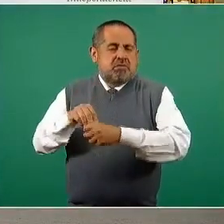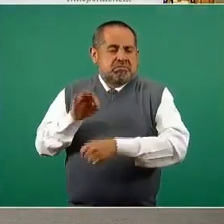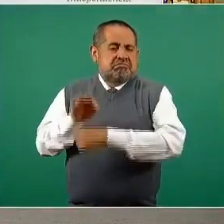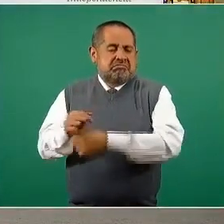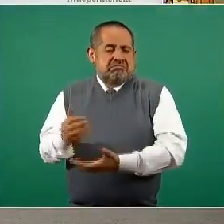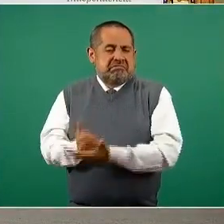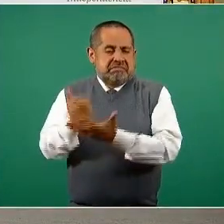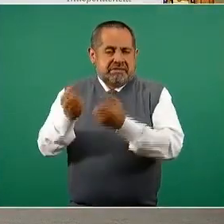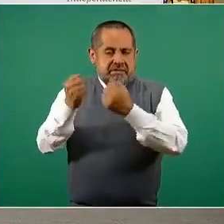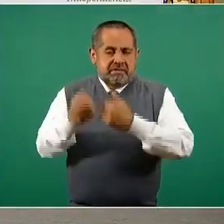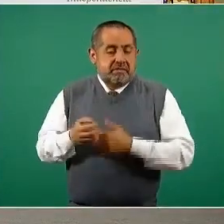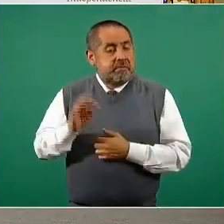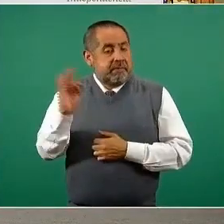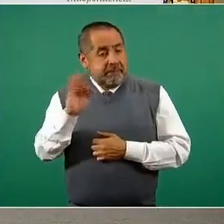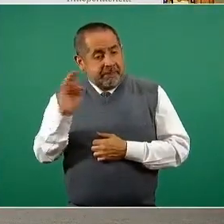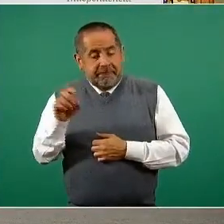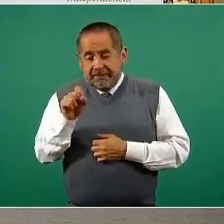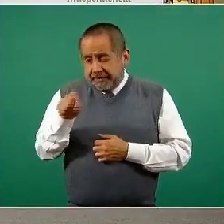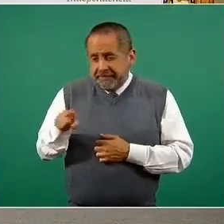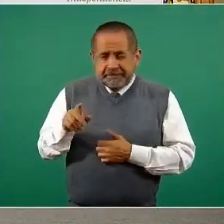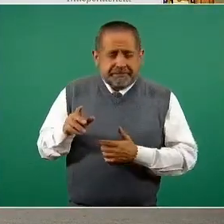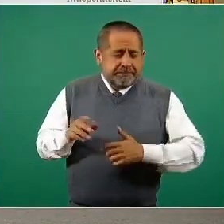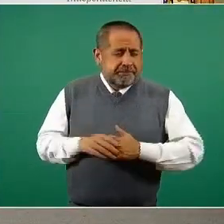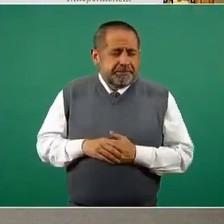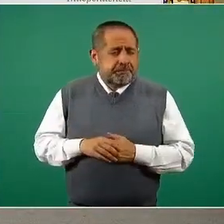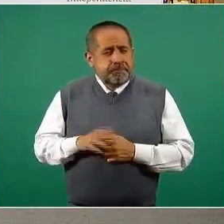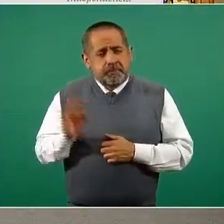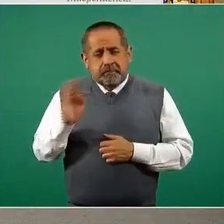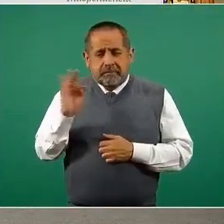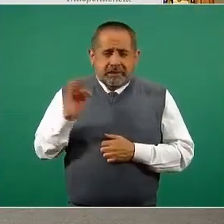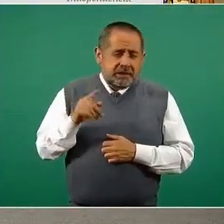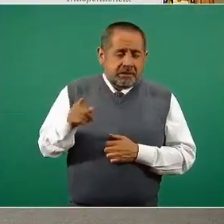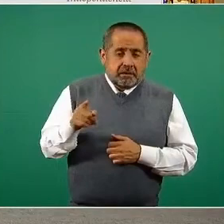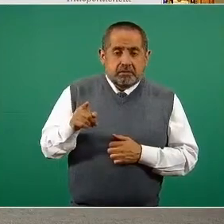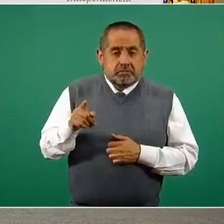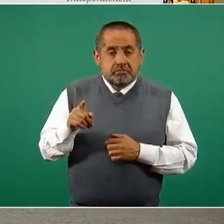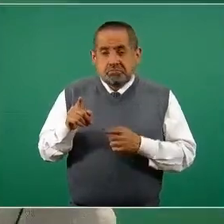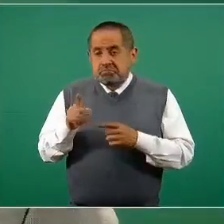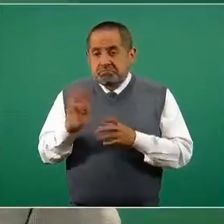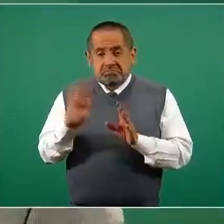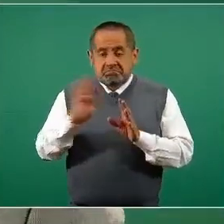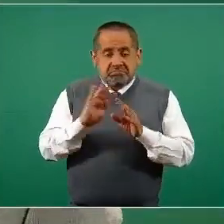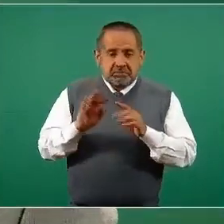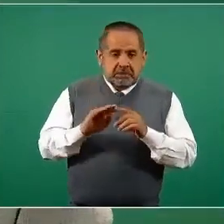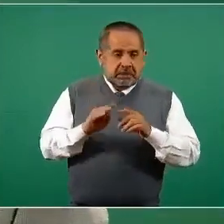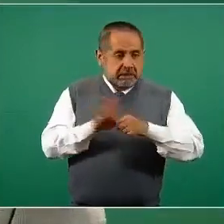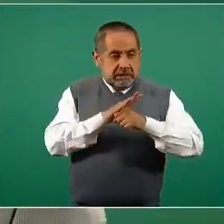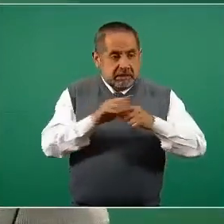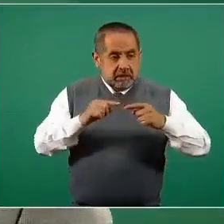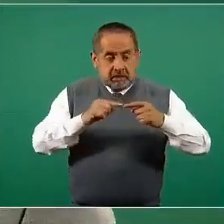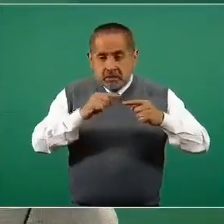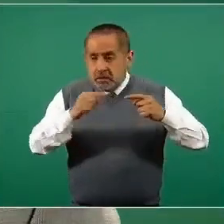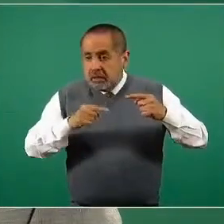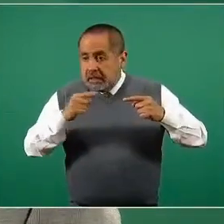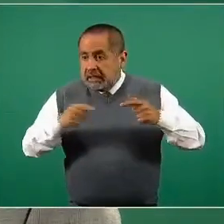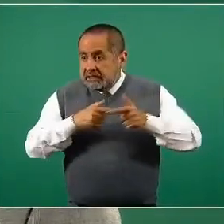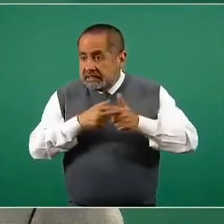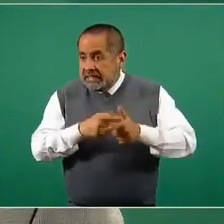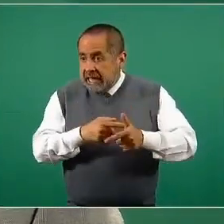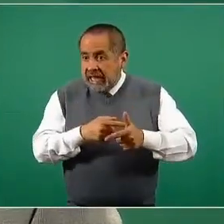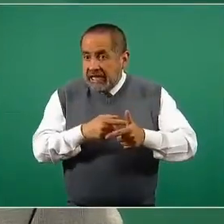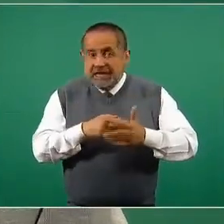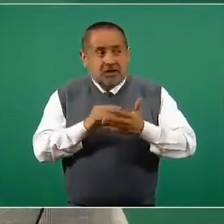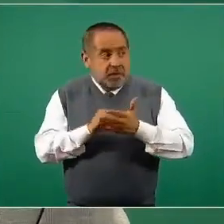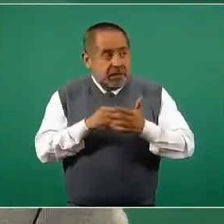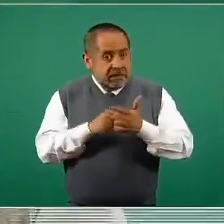Entonces, lo que puede ocurrir efectivamente es que en uno de los ciclos de la epidemia, primero que ésta persista, pero segundo